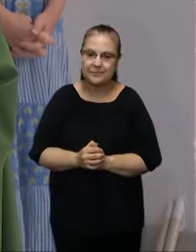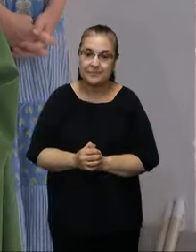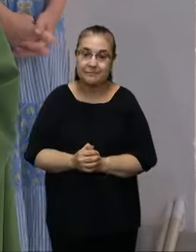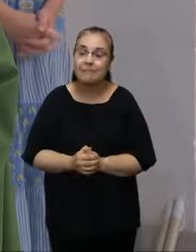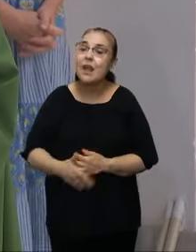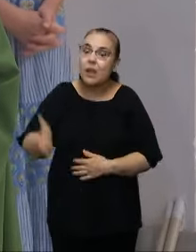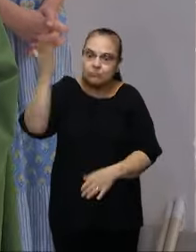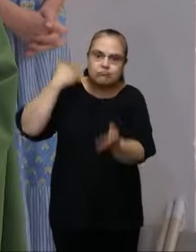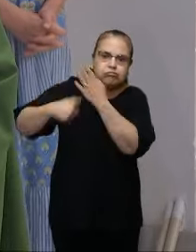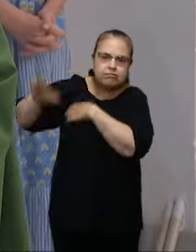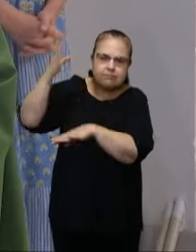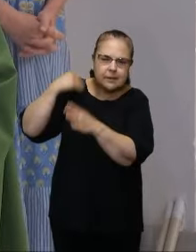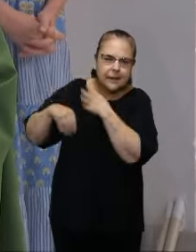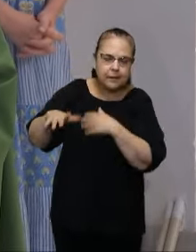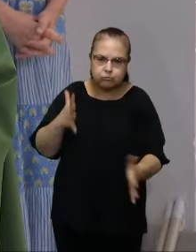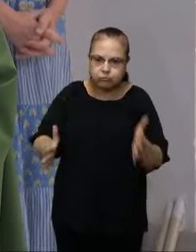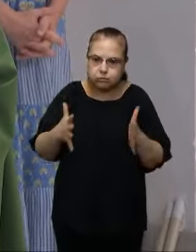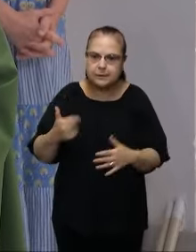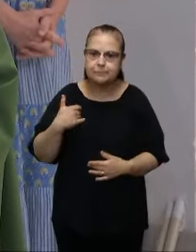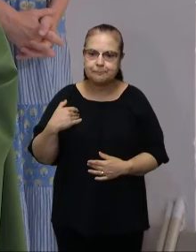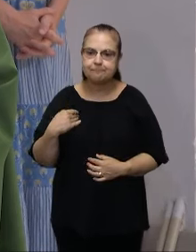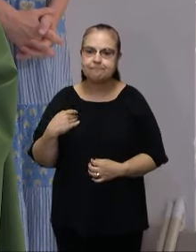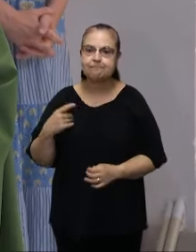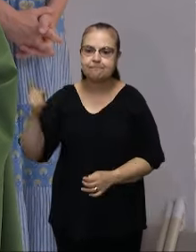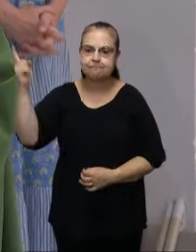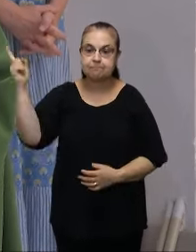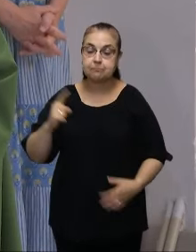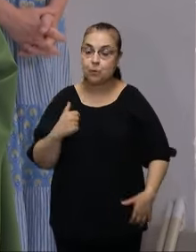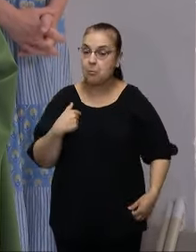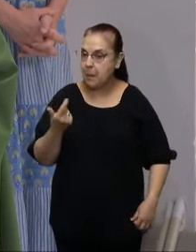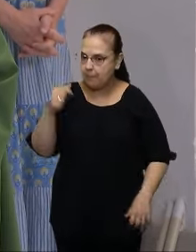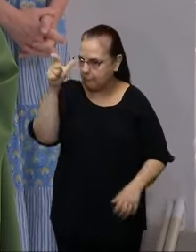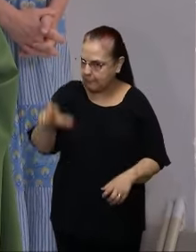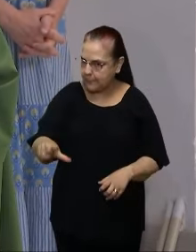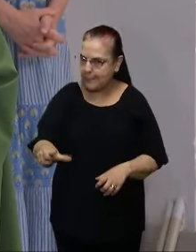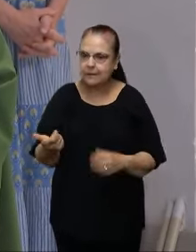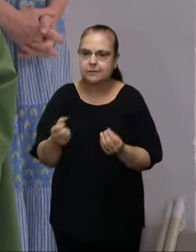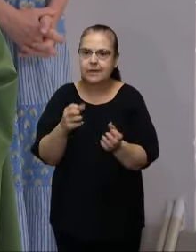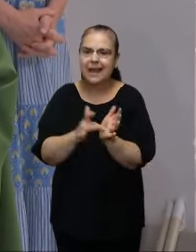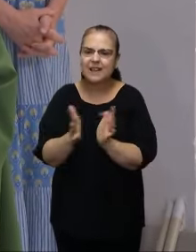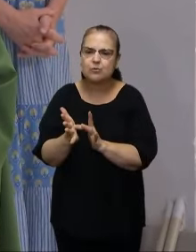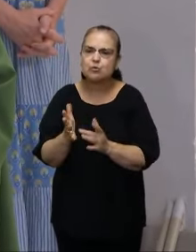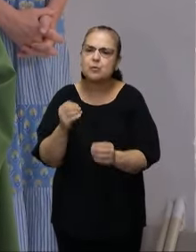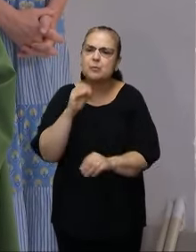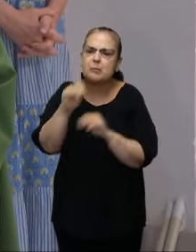En aquel tiempo se acercó uno a Jesús y le preguntó,